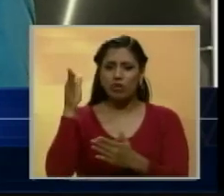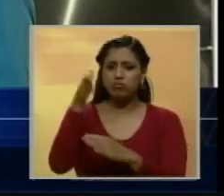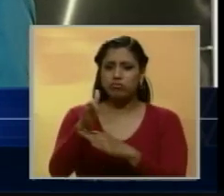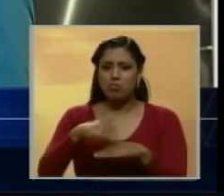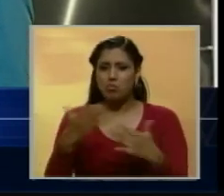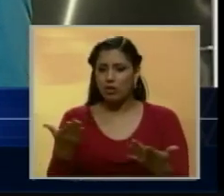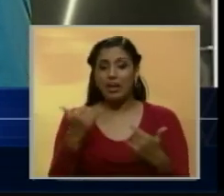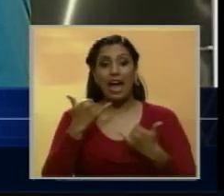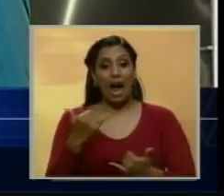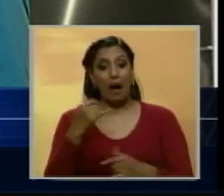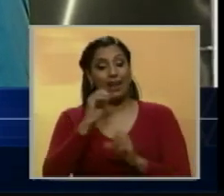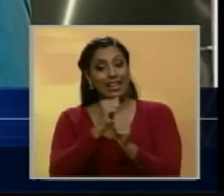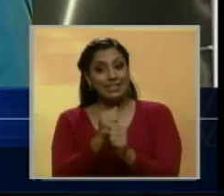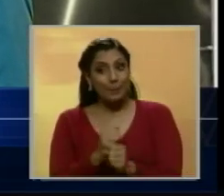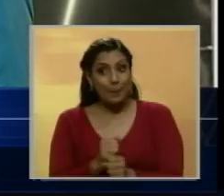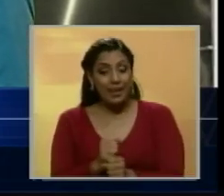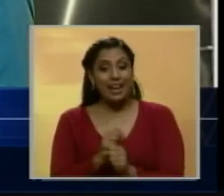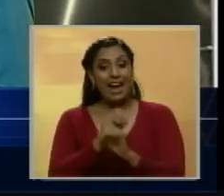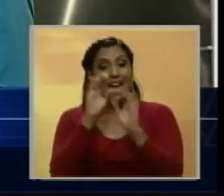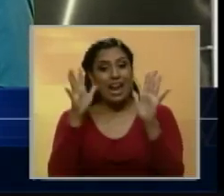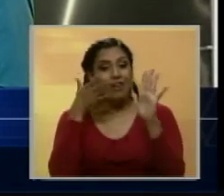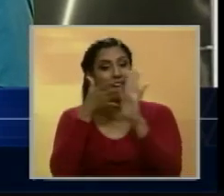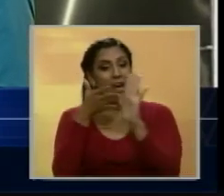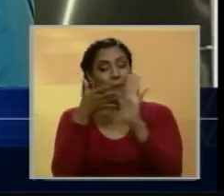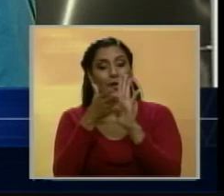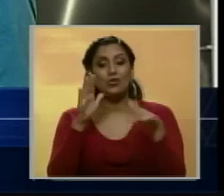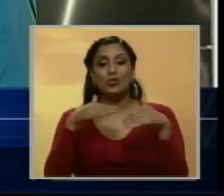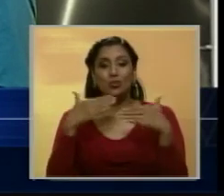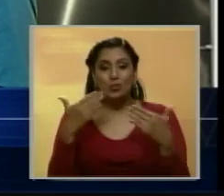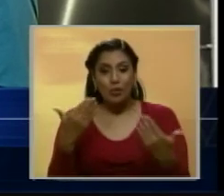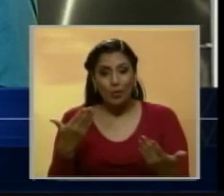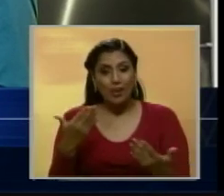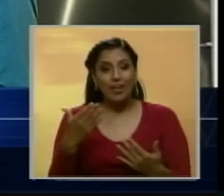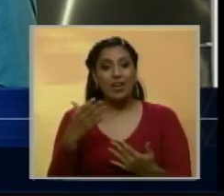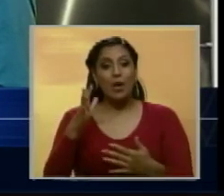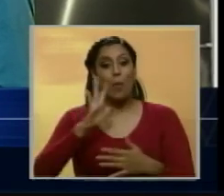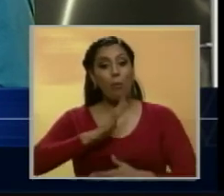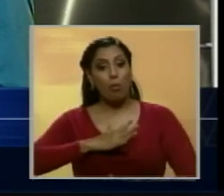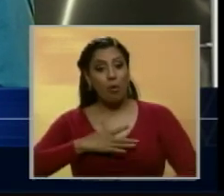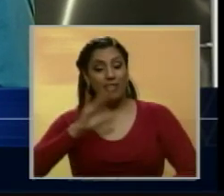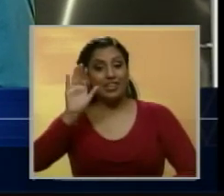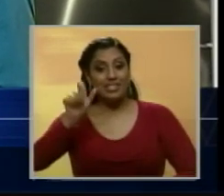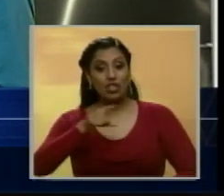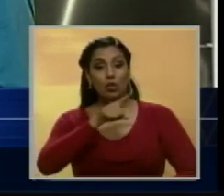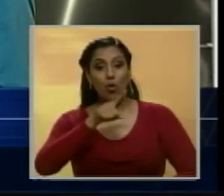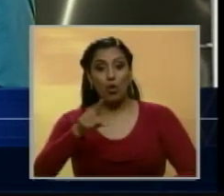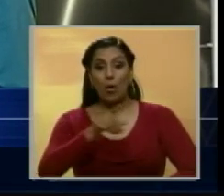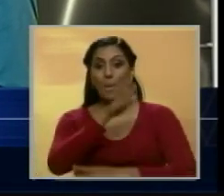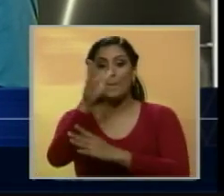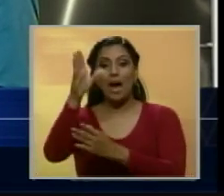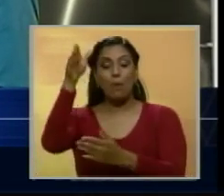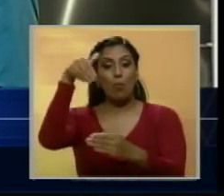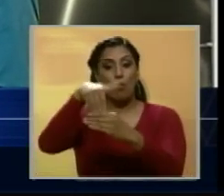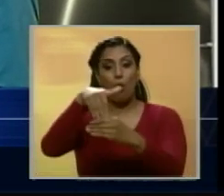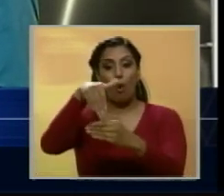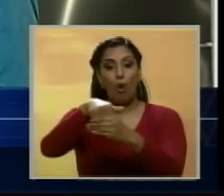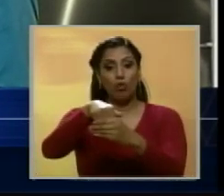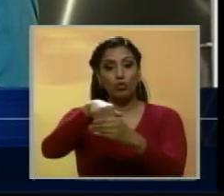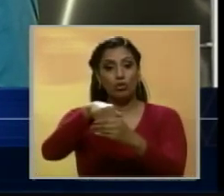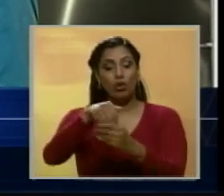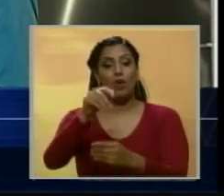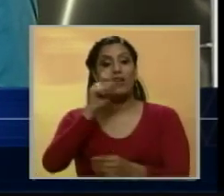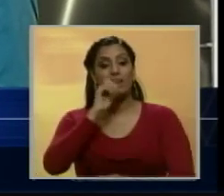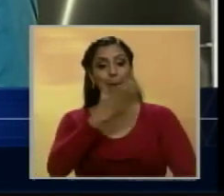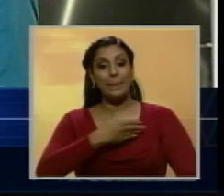vivos, esperan que aclare todo lo relacionado con la posible convocatoria a referendo revocatorio